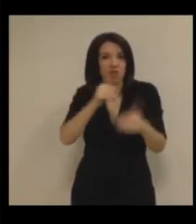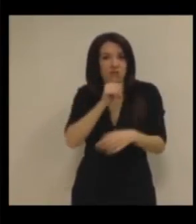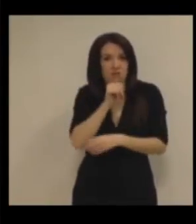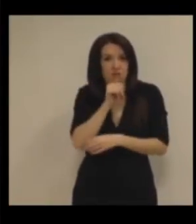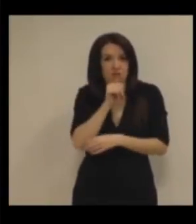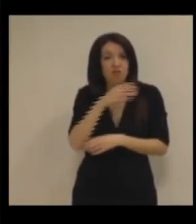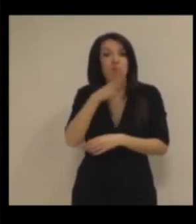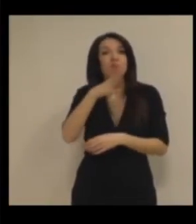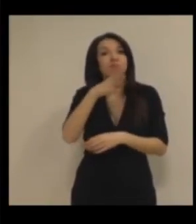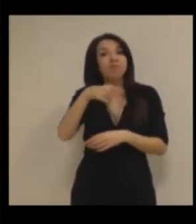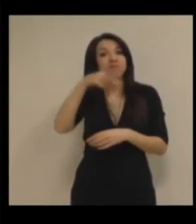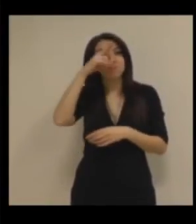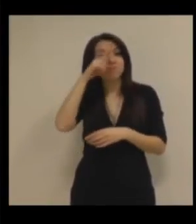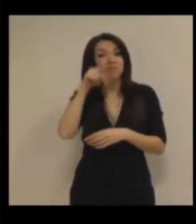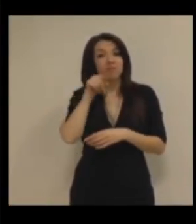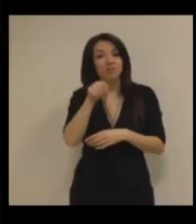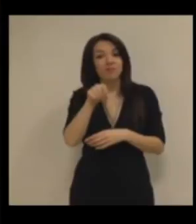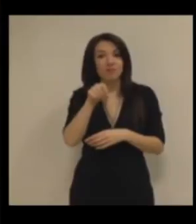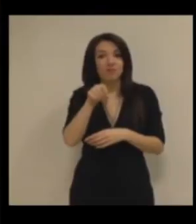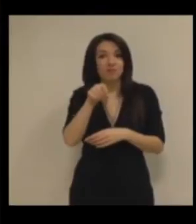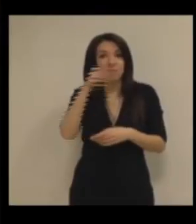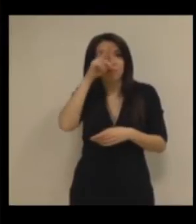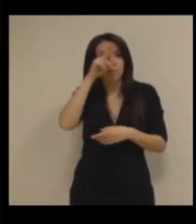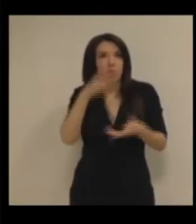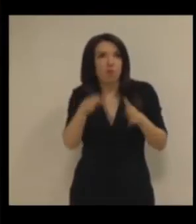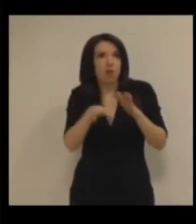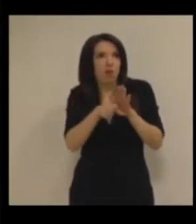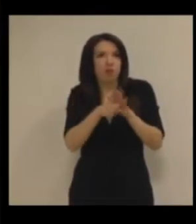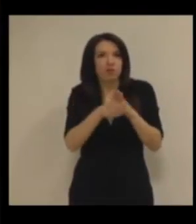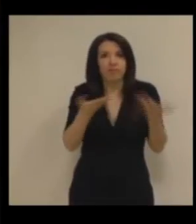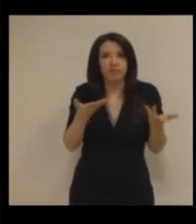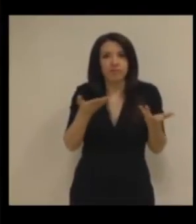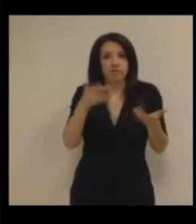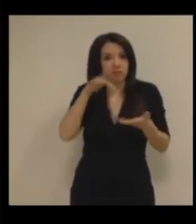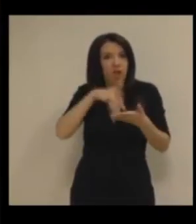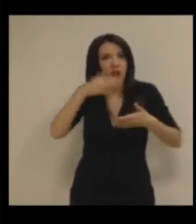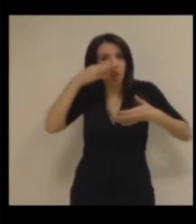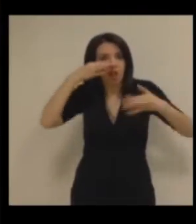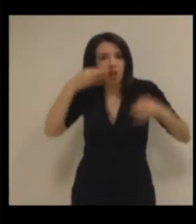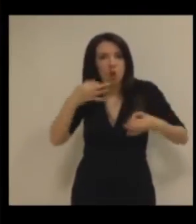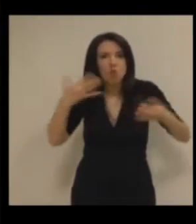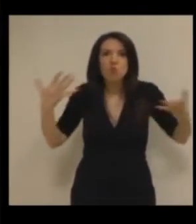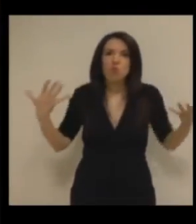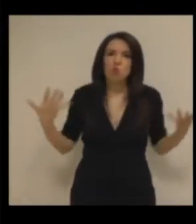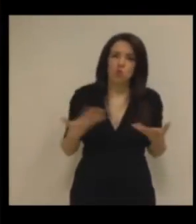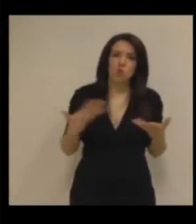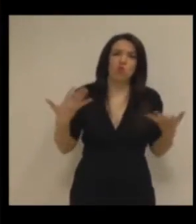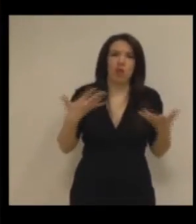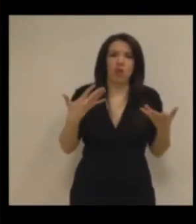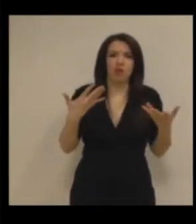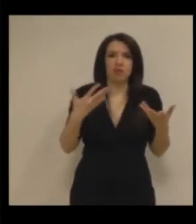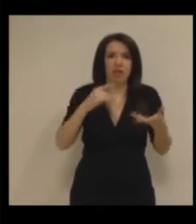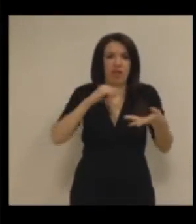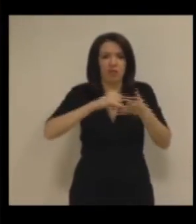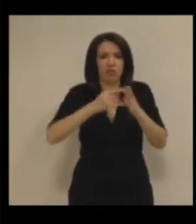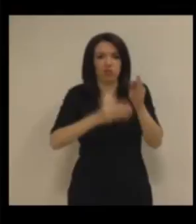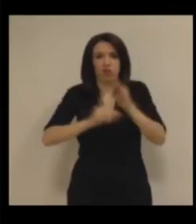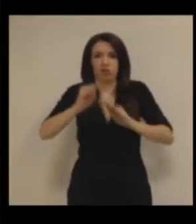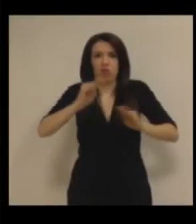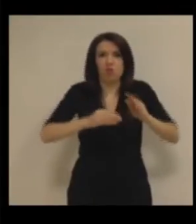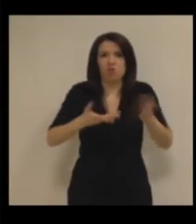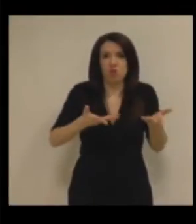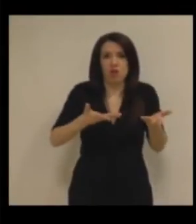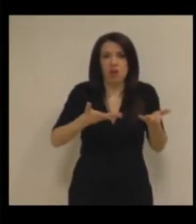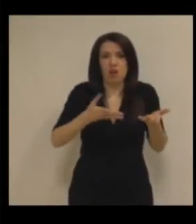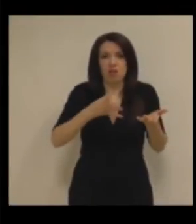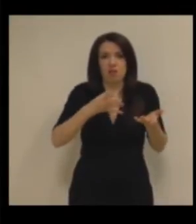que la preocupación esté en el aire, sea una realidad que es urgente acometer para